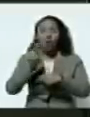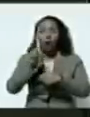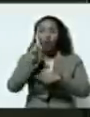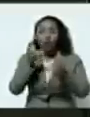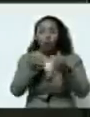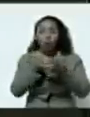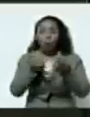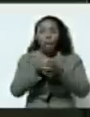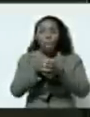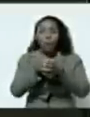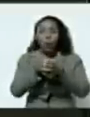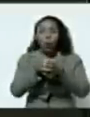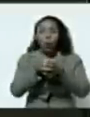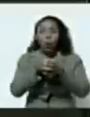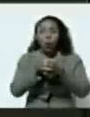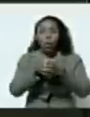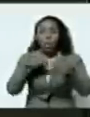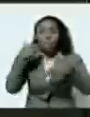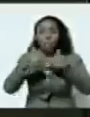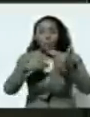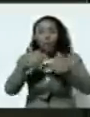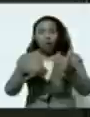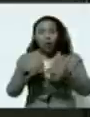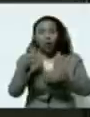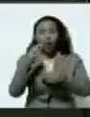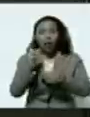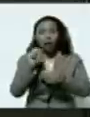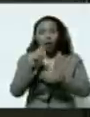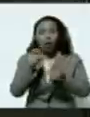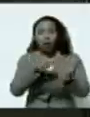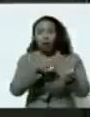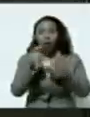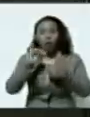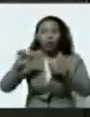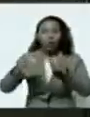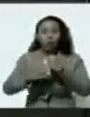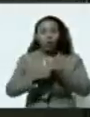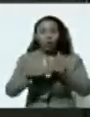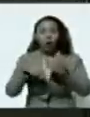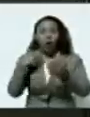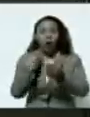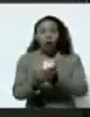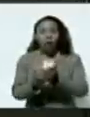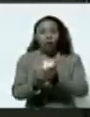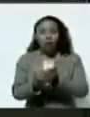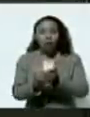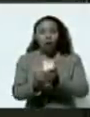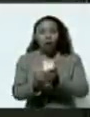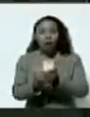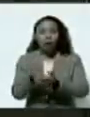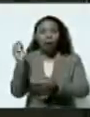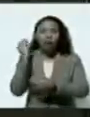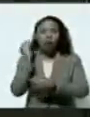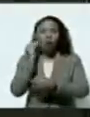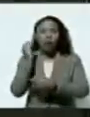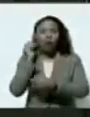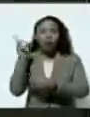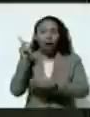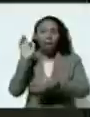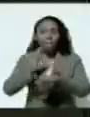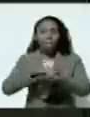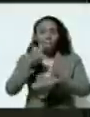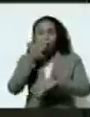grupo narcoparamilitar llamado Los Rastrojos para el traslado de Juan Guaidó a la tontería esa del